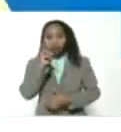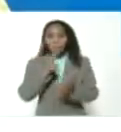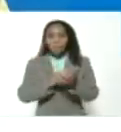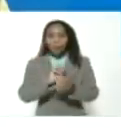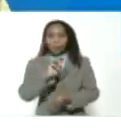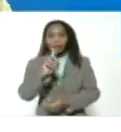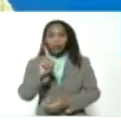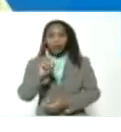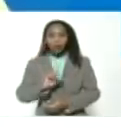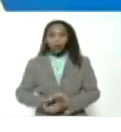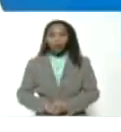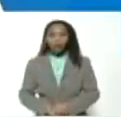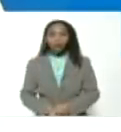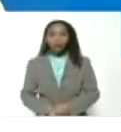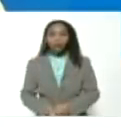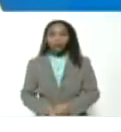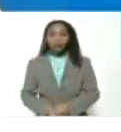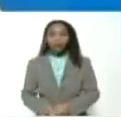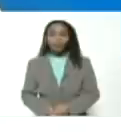2021.